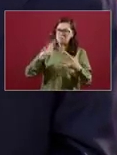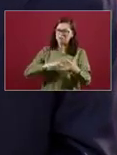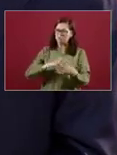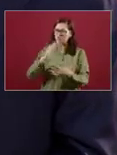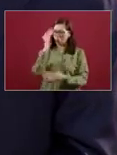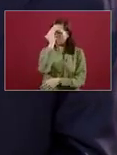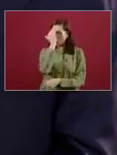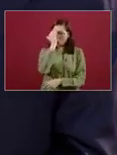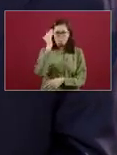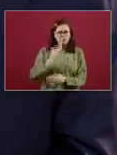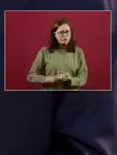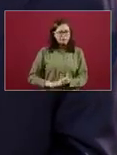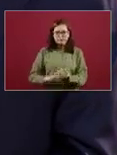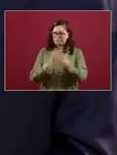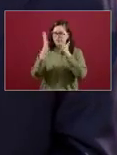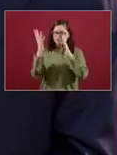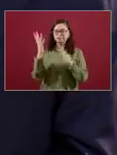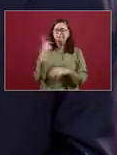atrocidades.